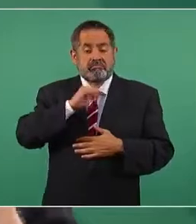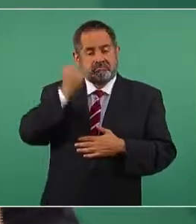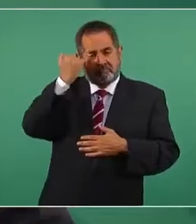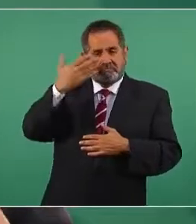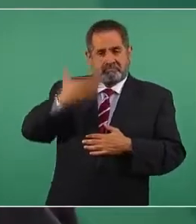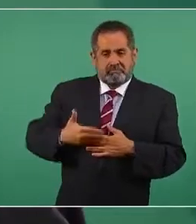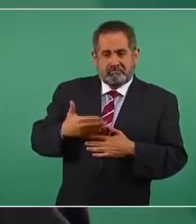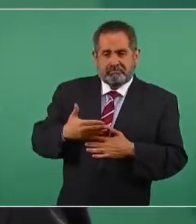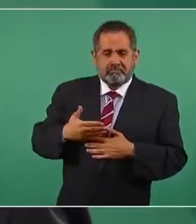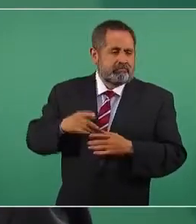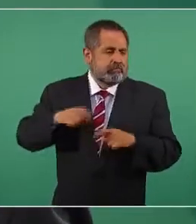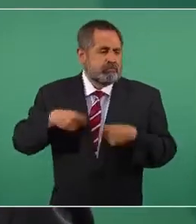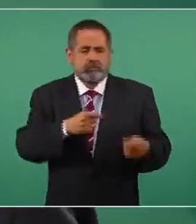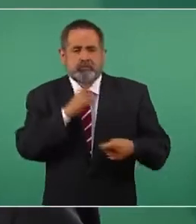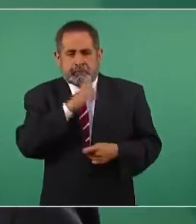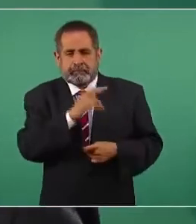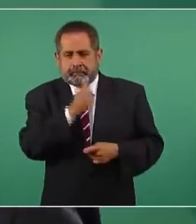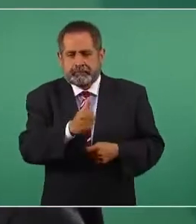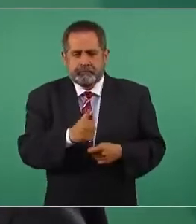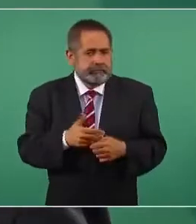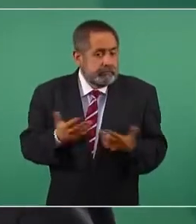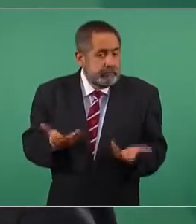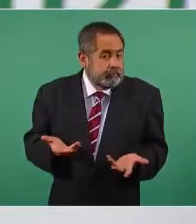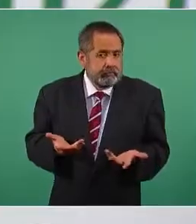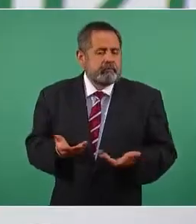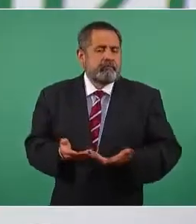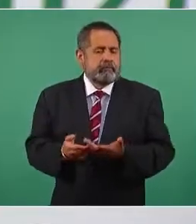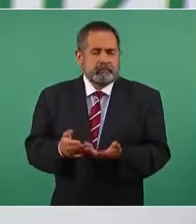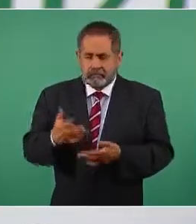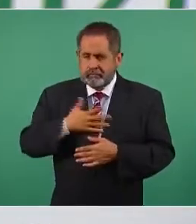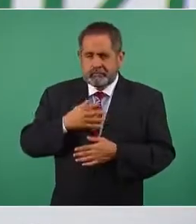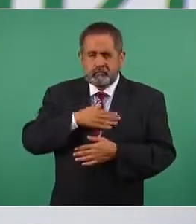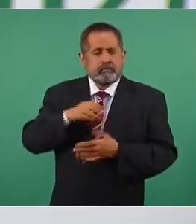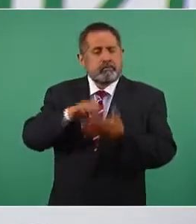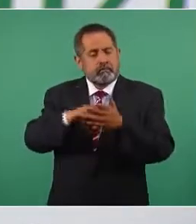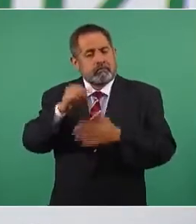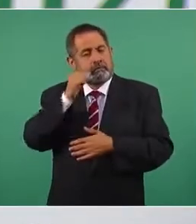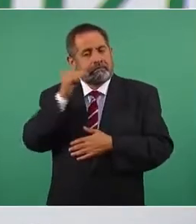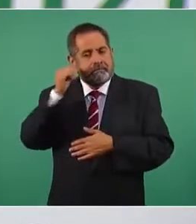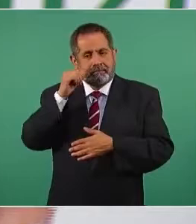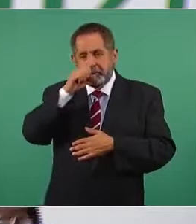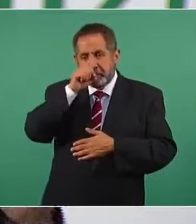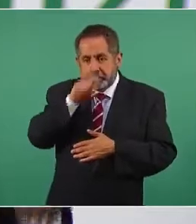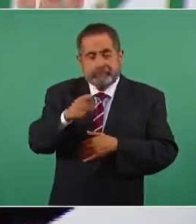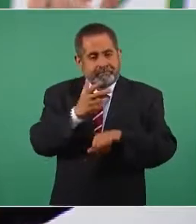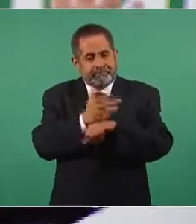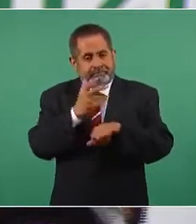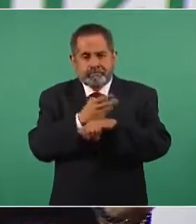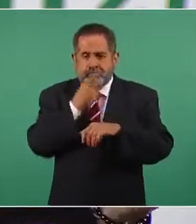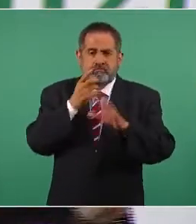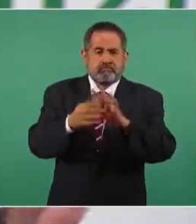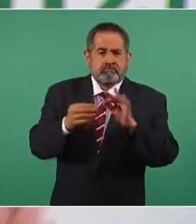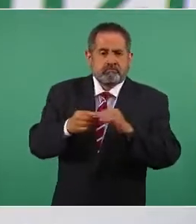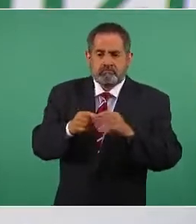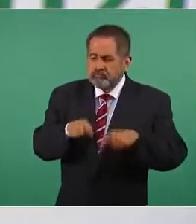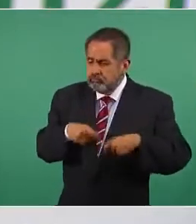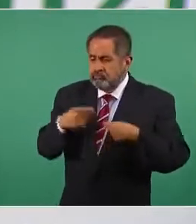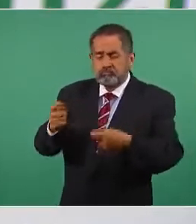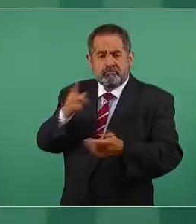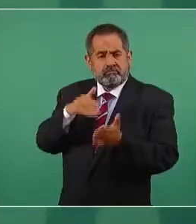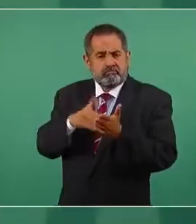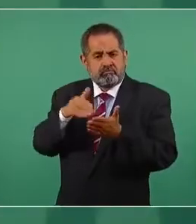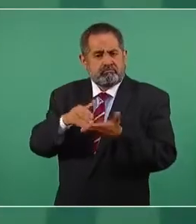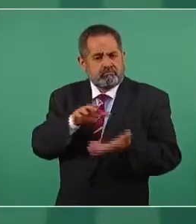que tuviéramos los resultados que estamos teniendo. Entre otros, lo que ayer vimos también de Estados Unidos, decir, te mando 1 millón de